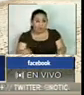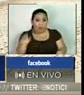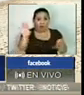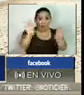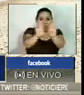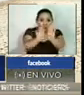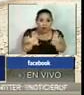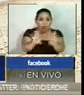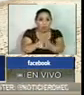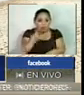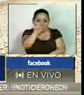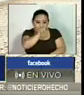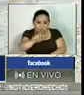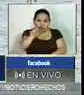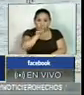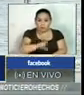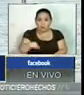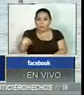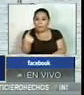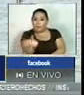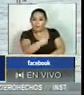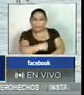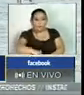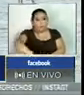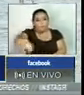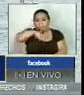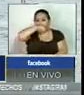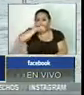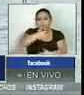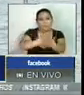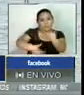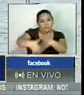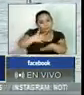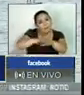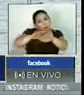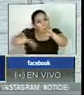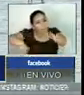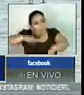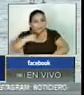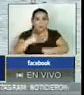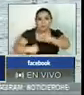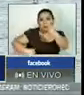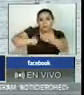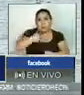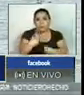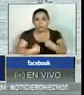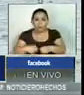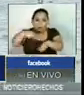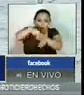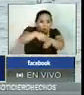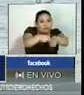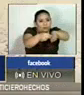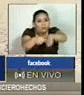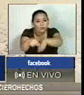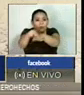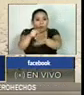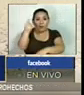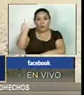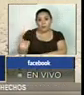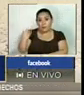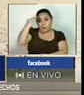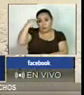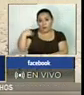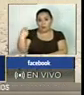de cierre por el coronavirus. Los amantes de la playa aprovecharon la oportunidad para nadar, trotar y hacer surf como esta empleada de Banco.